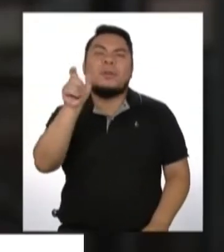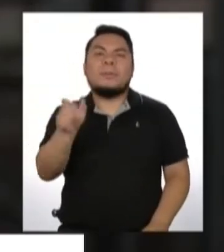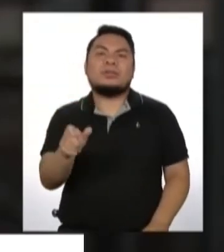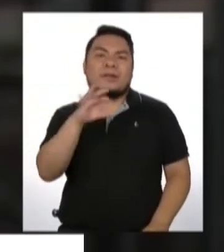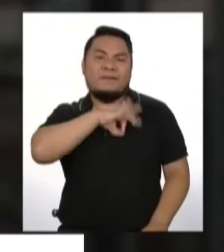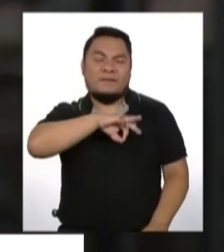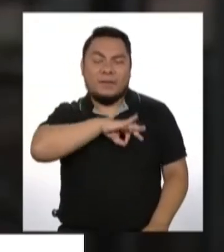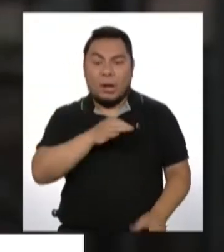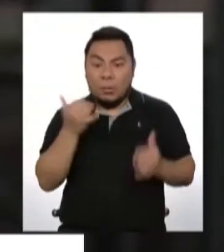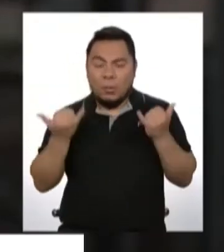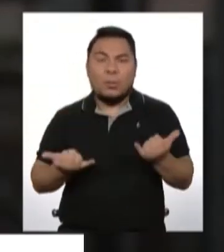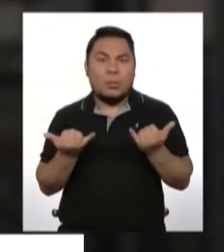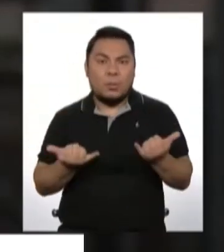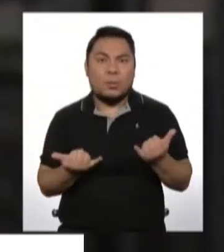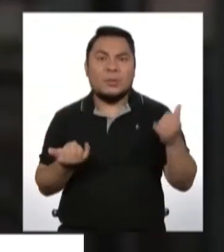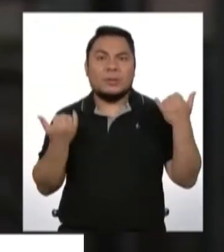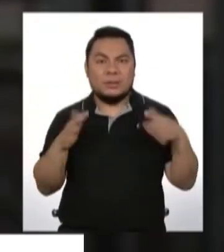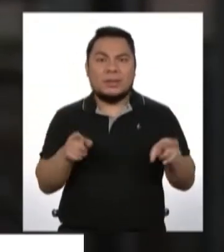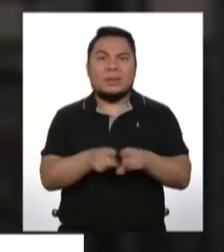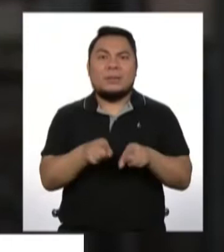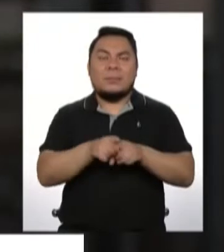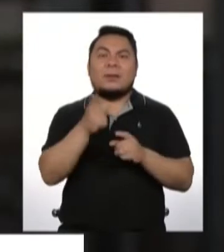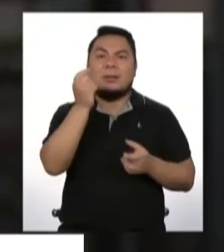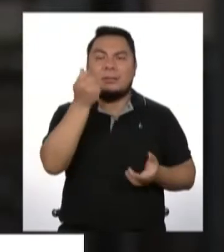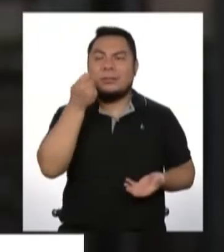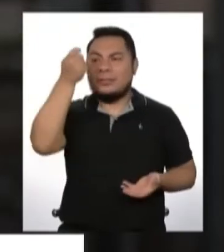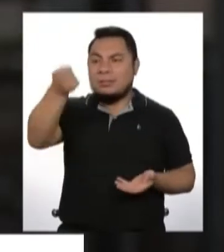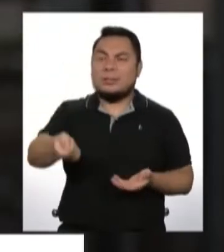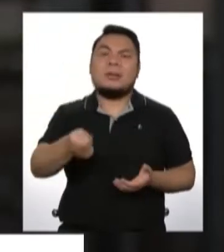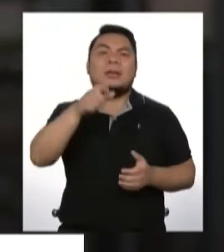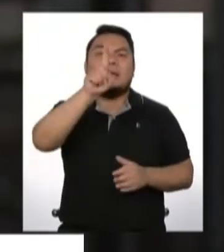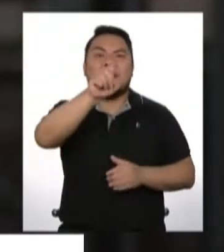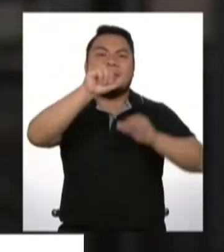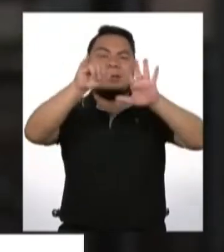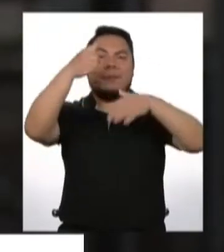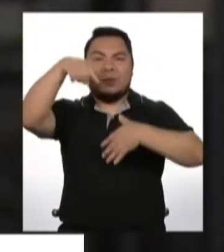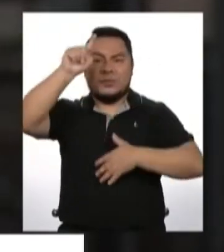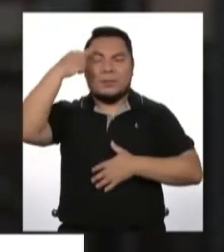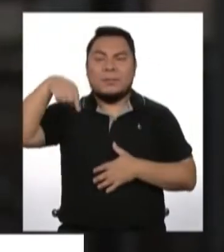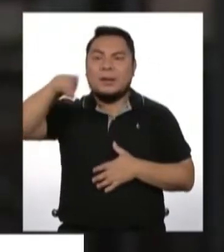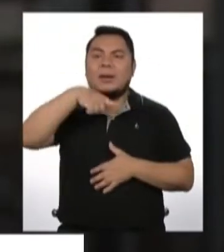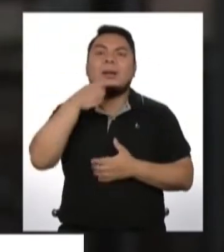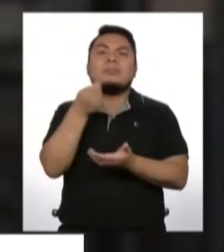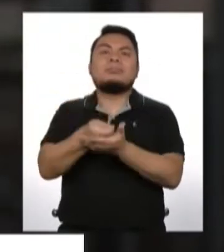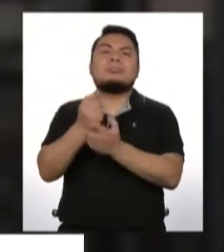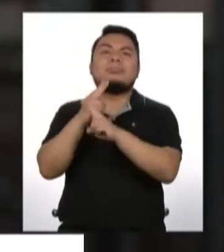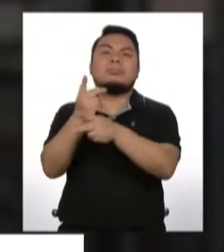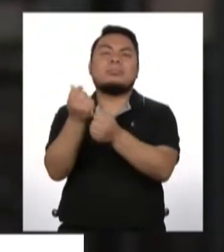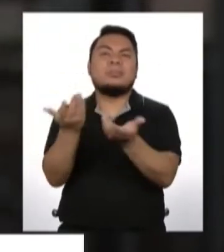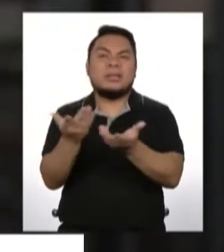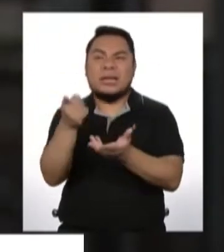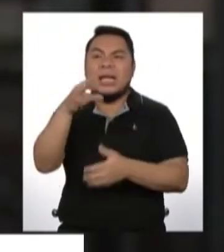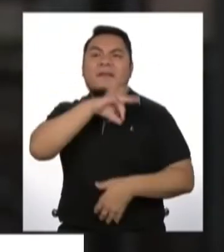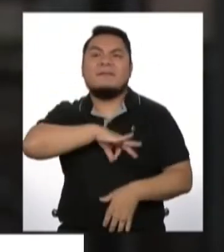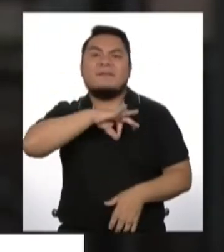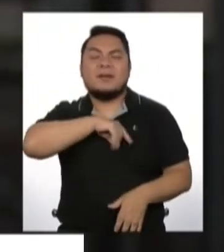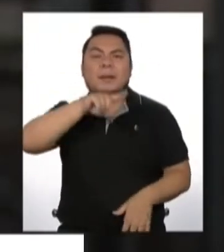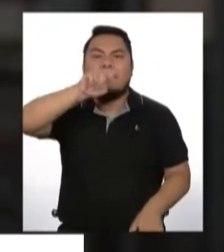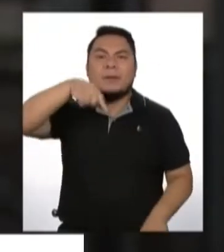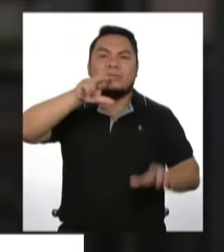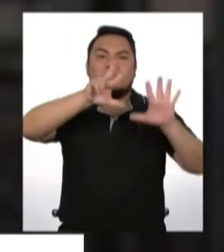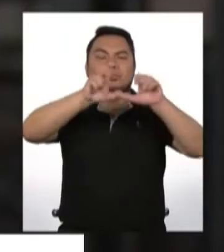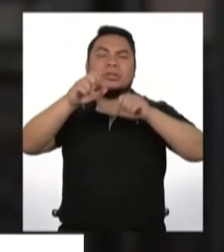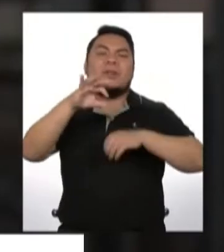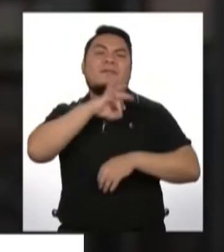Y el día de hoy, presidente, se estará también desembolsando 16 millones para Financiera Efectiva, que podrá beneficiar a